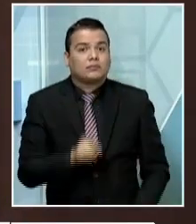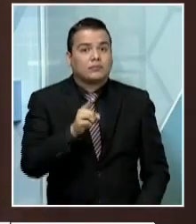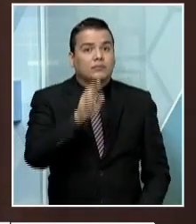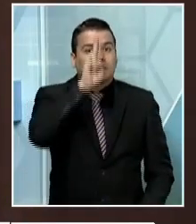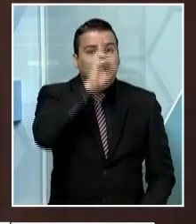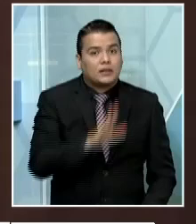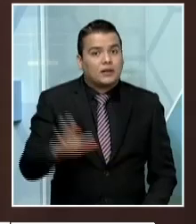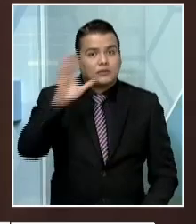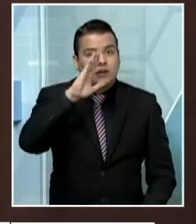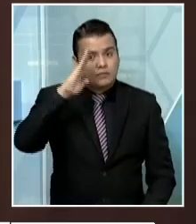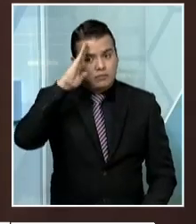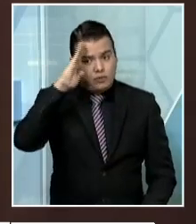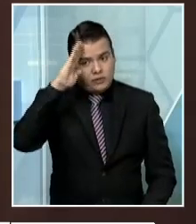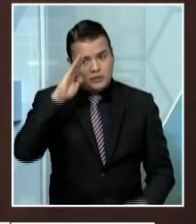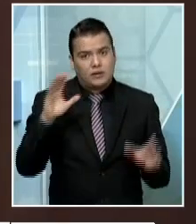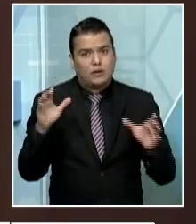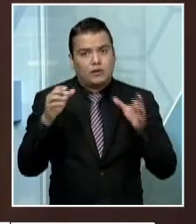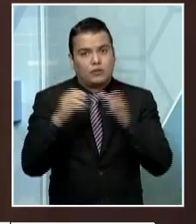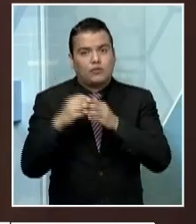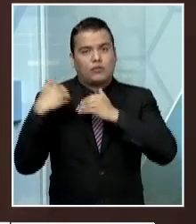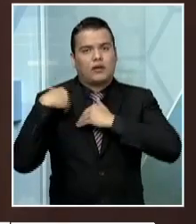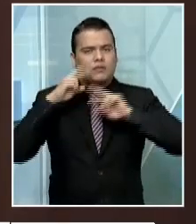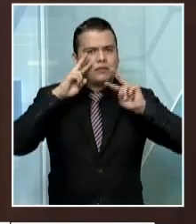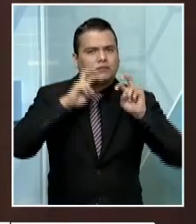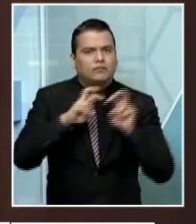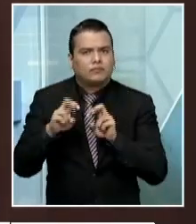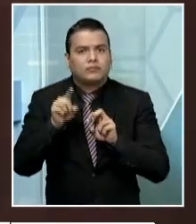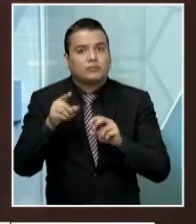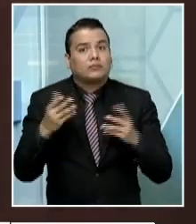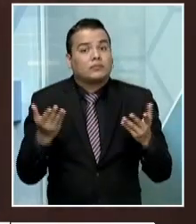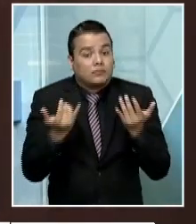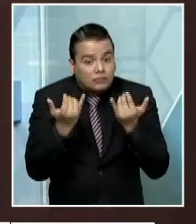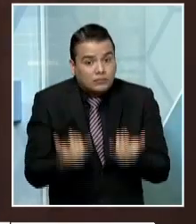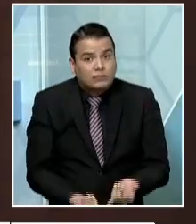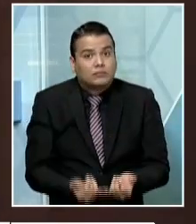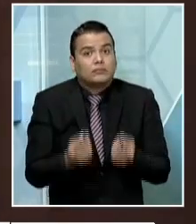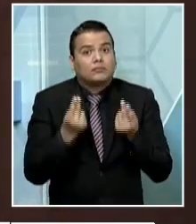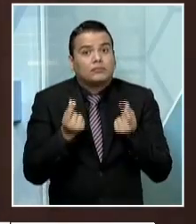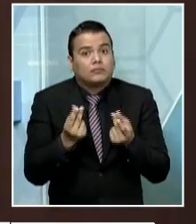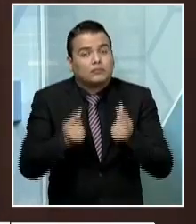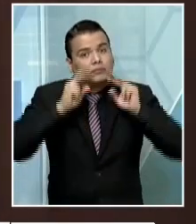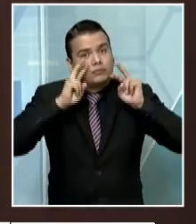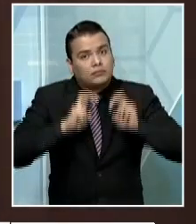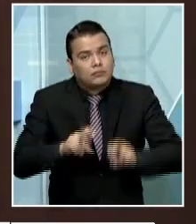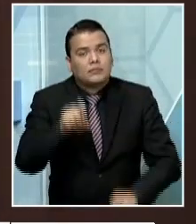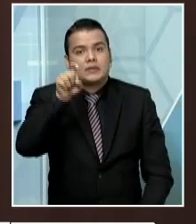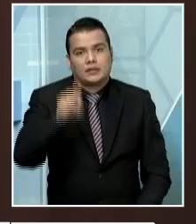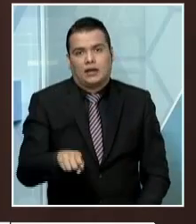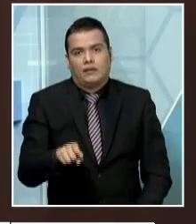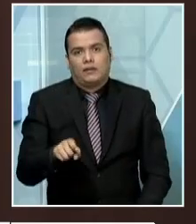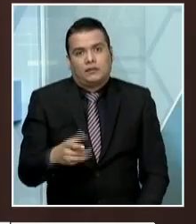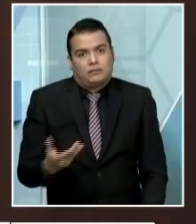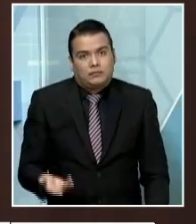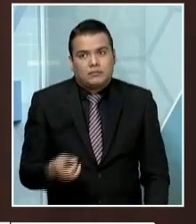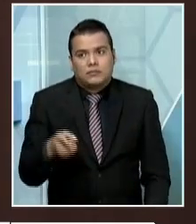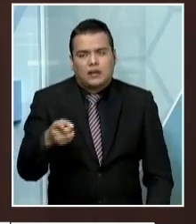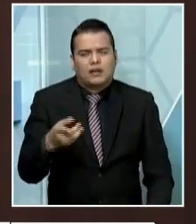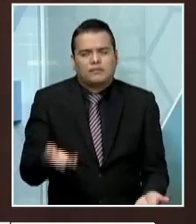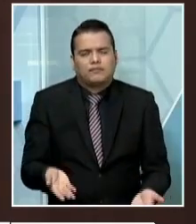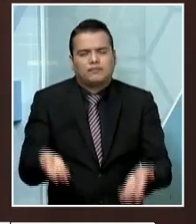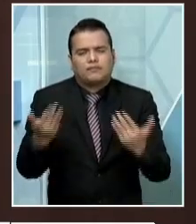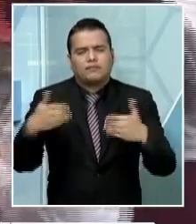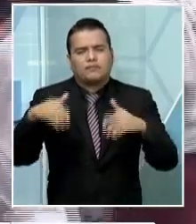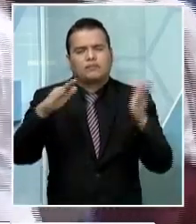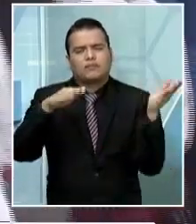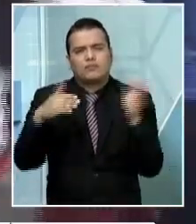los organismos de inteligencia del Estado, adelantar con prontitud estas investigaciones, para que el crimen de